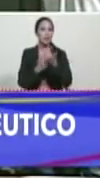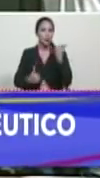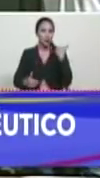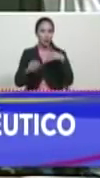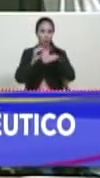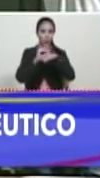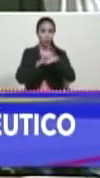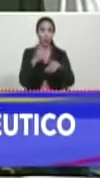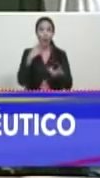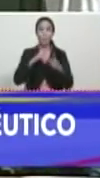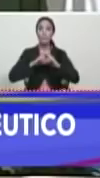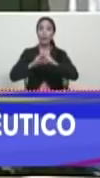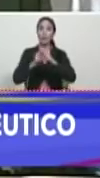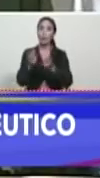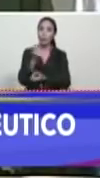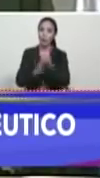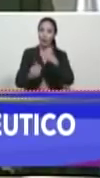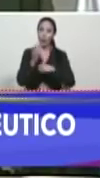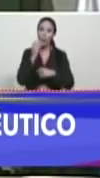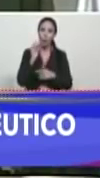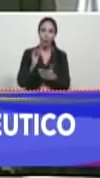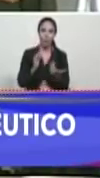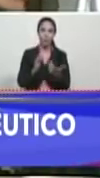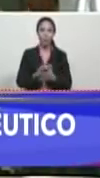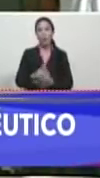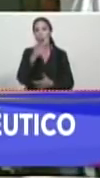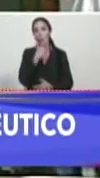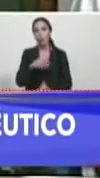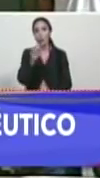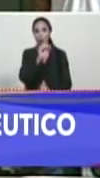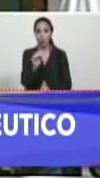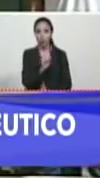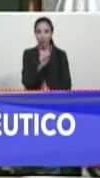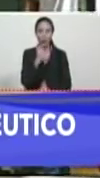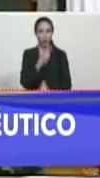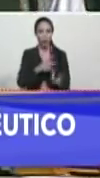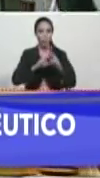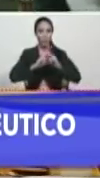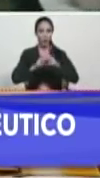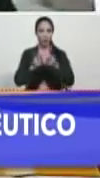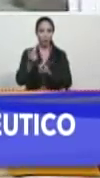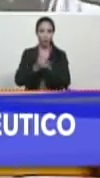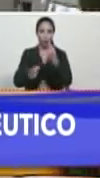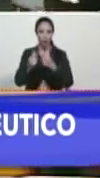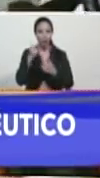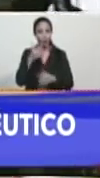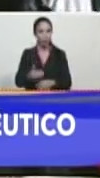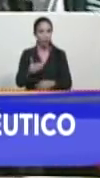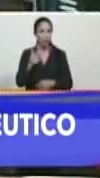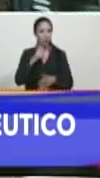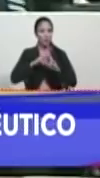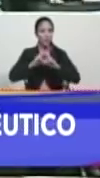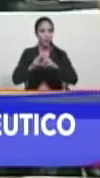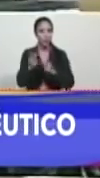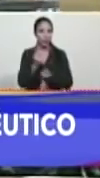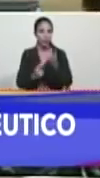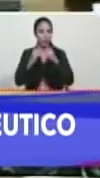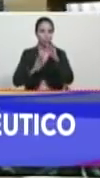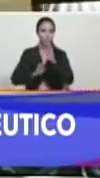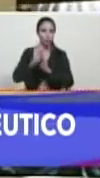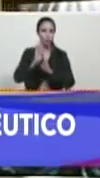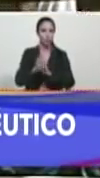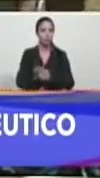crédito en bolívares, suficiente, necesaria para elevar la